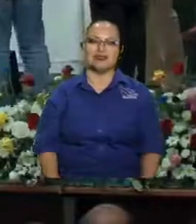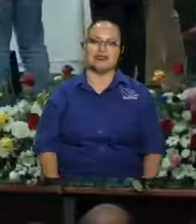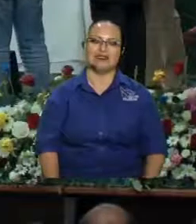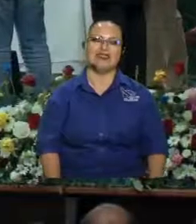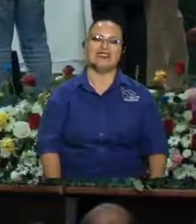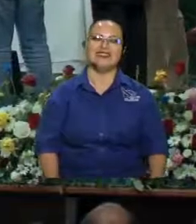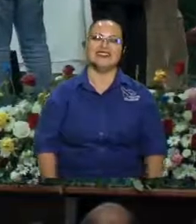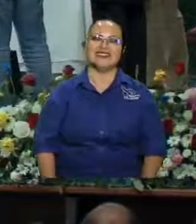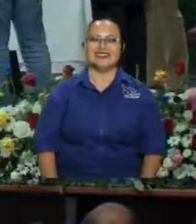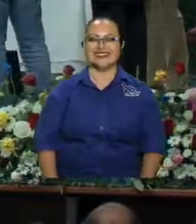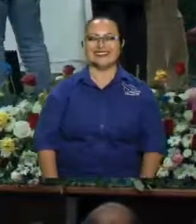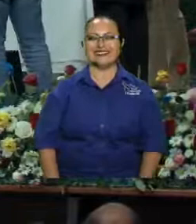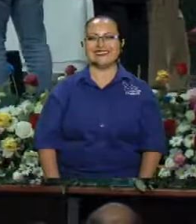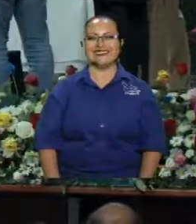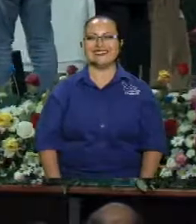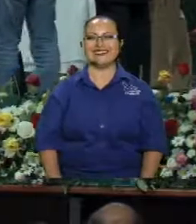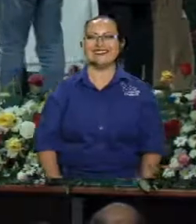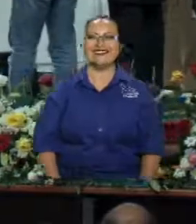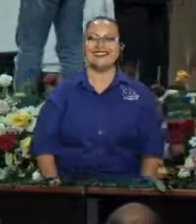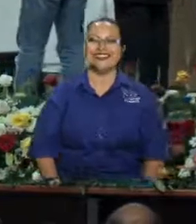¿Agua?